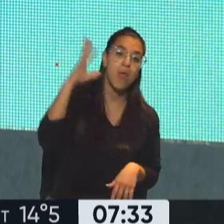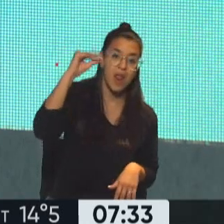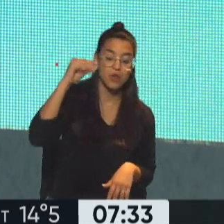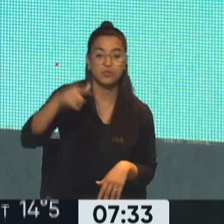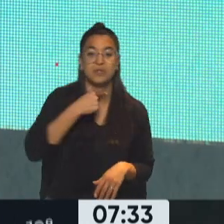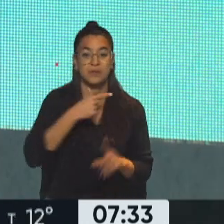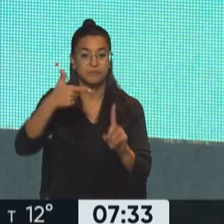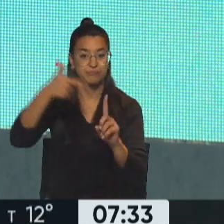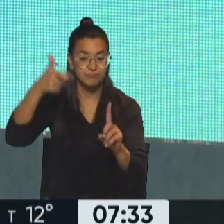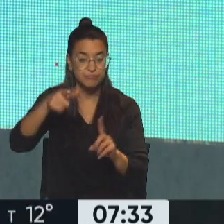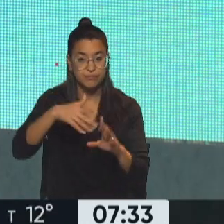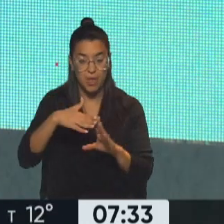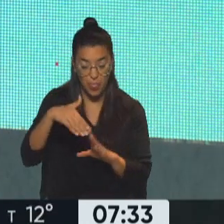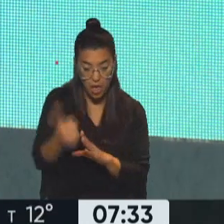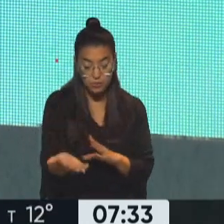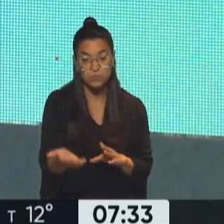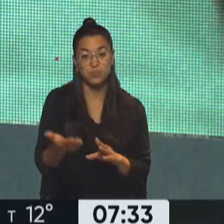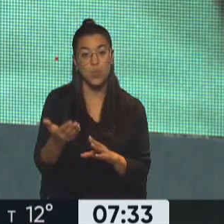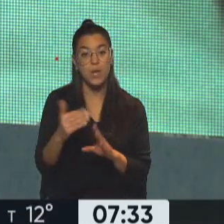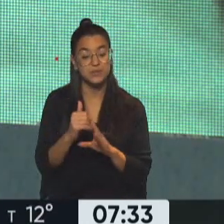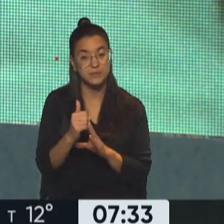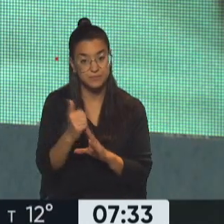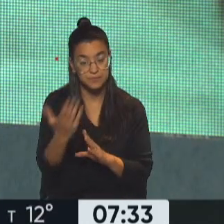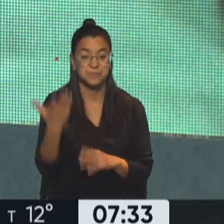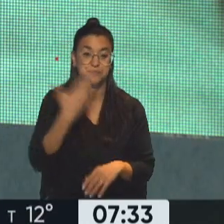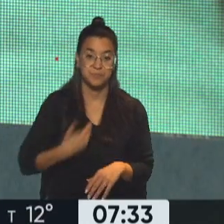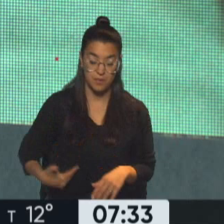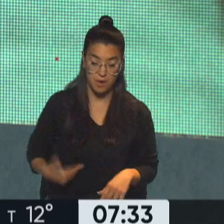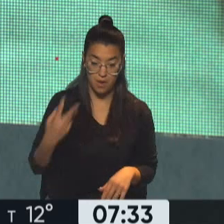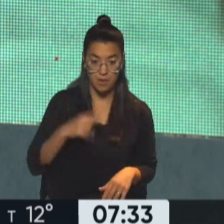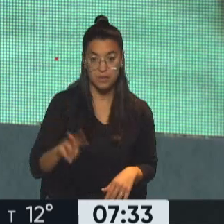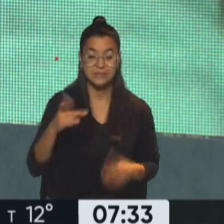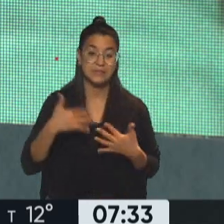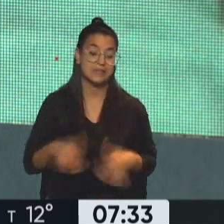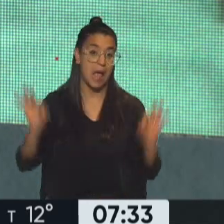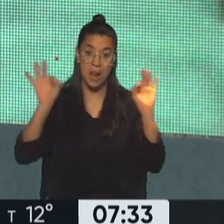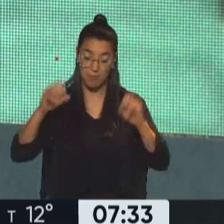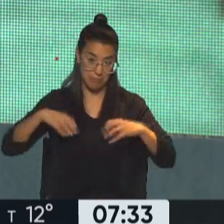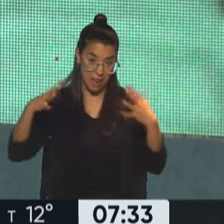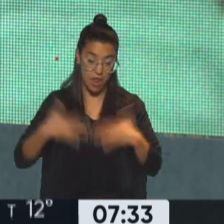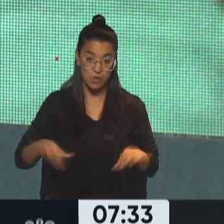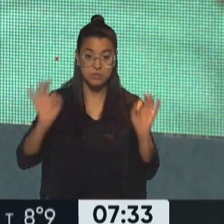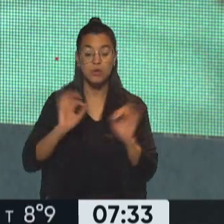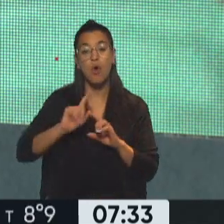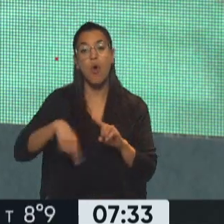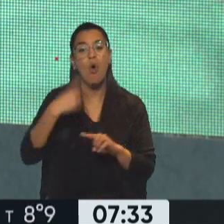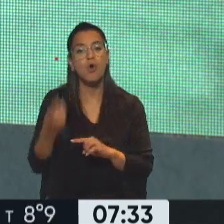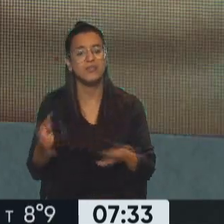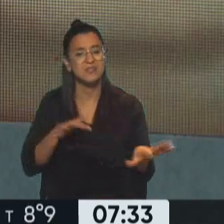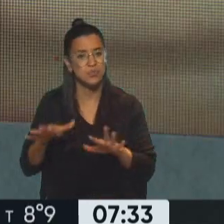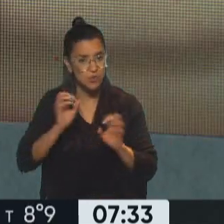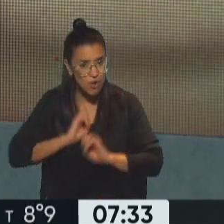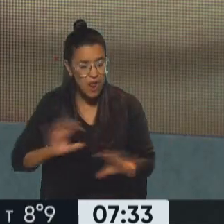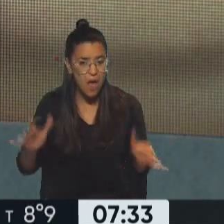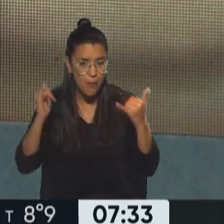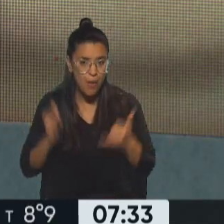de magnicidio. Después de que ocurriera eso, que la vicepresidenta se salvara de milagro, se da otro hecho muy grave que